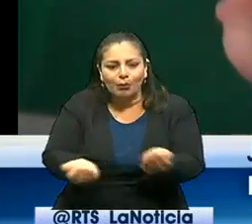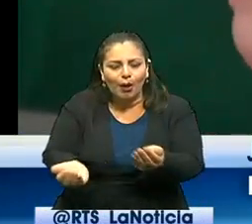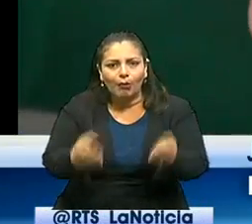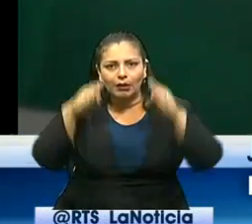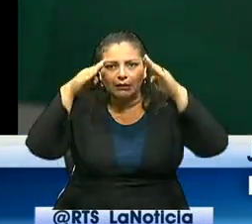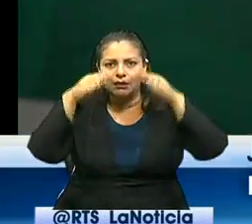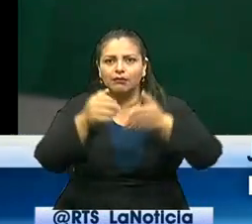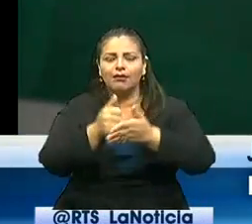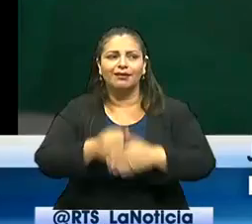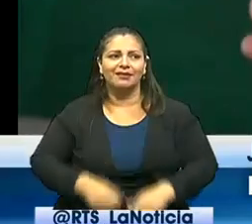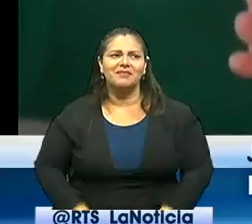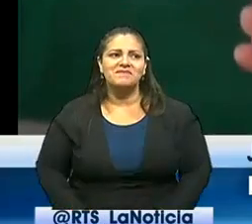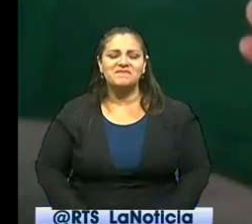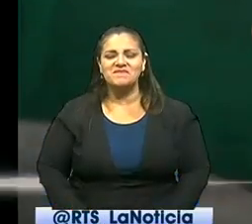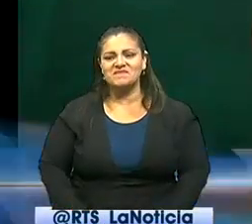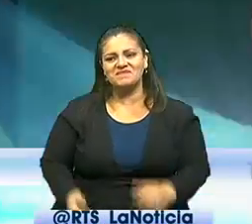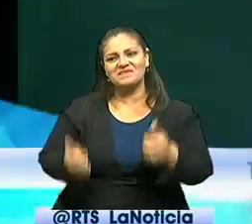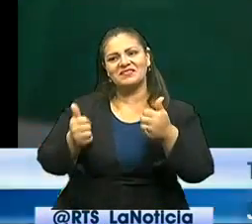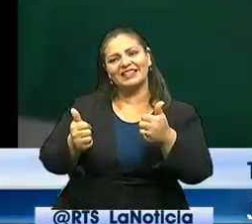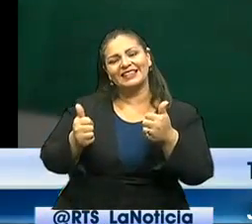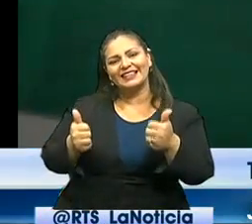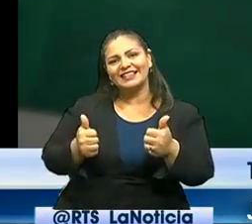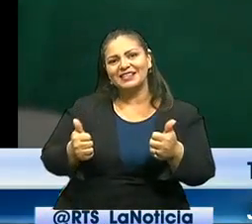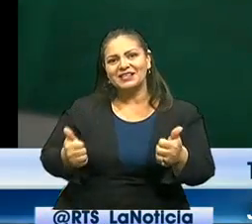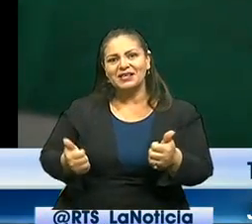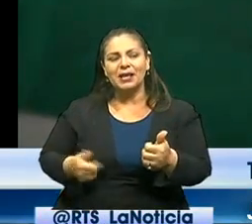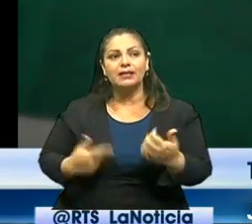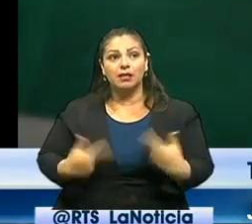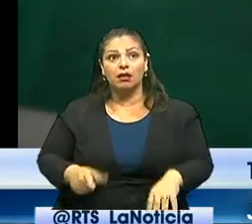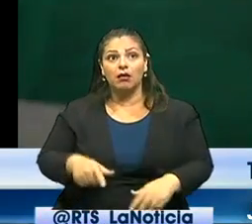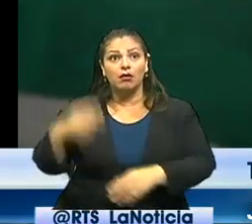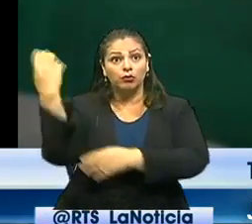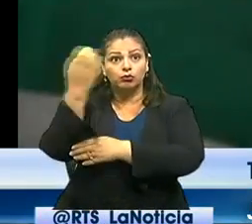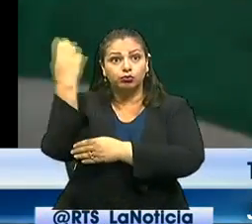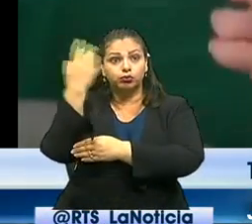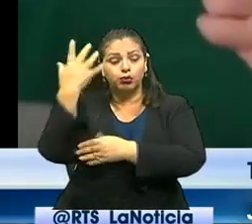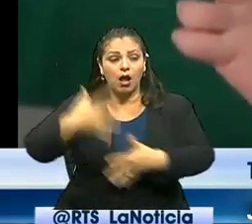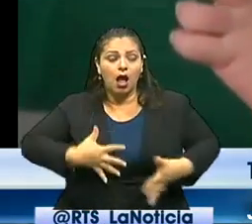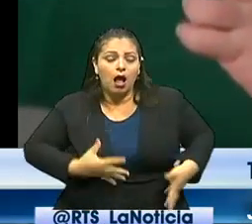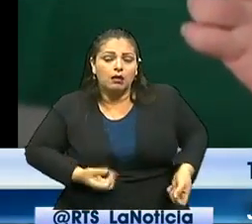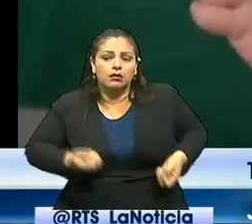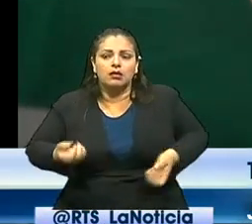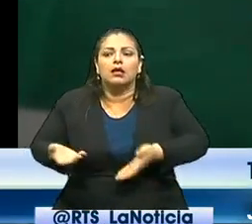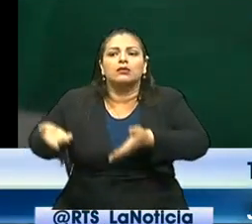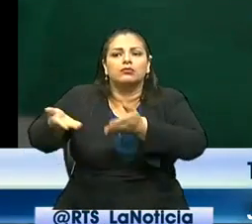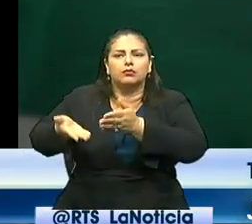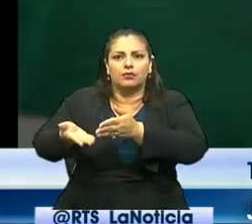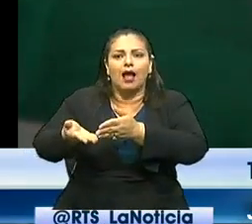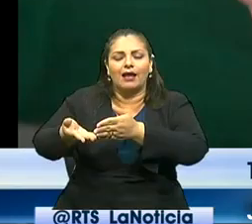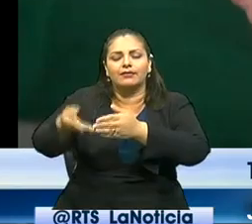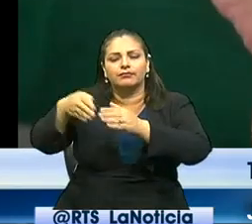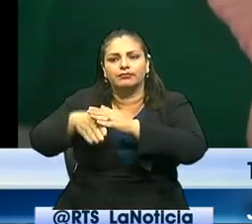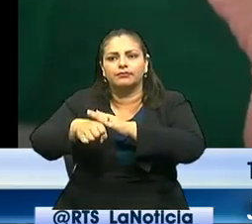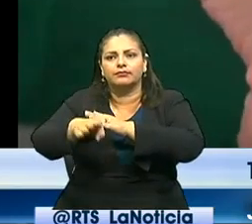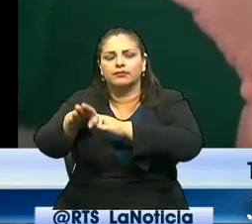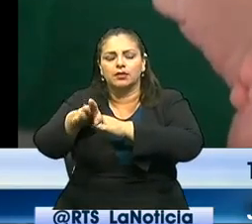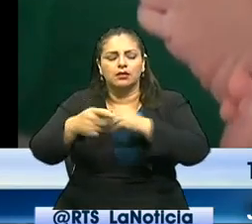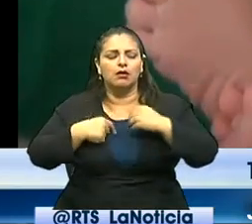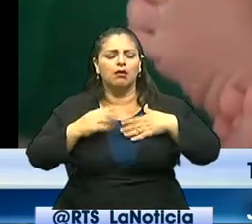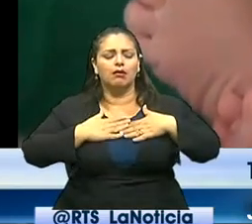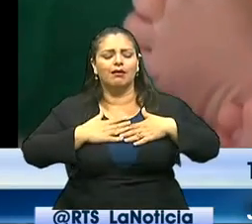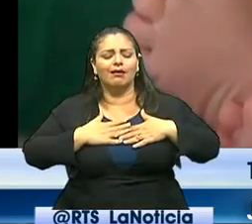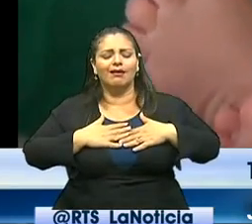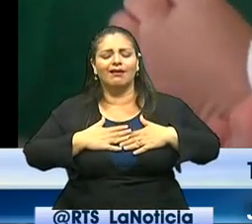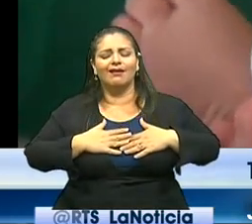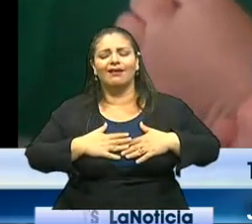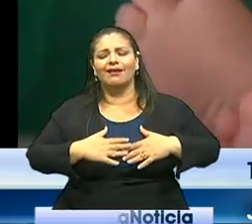un excelente trabajo y ya el momento de ya estar en la ambulancia me sentí un alivio porque todo salió